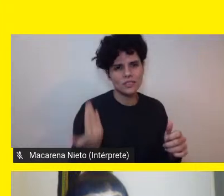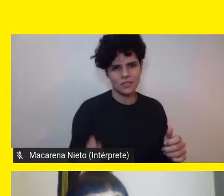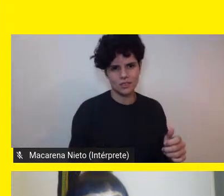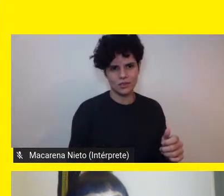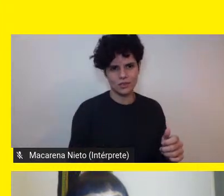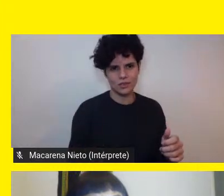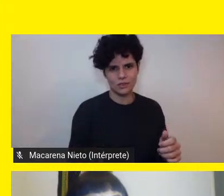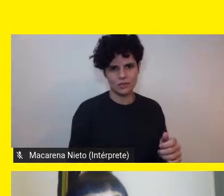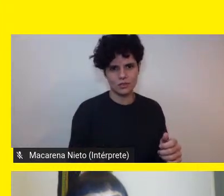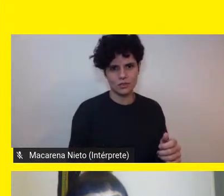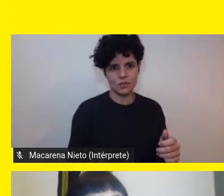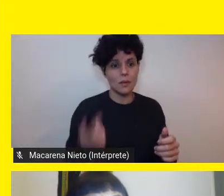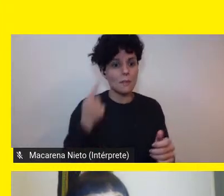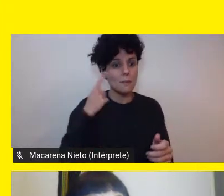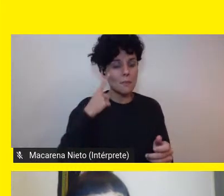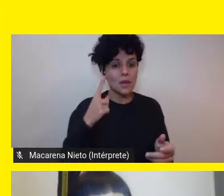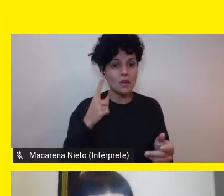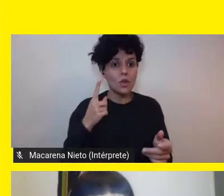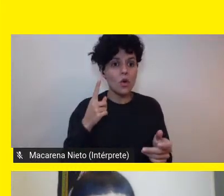suceden cosas.